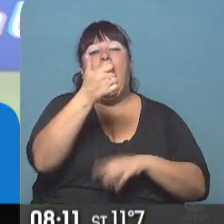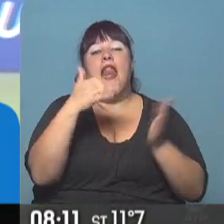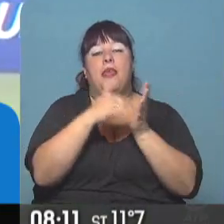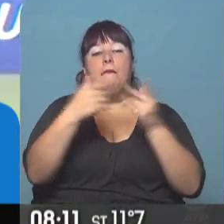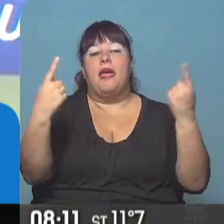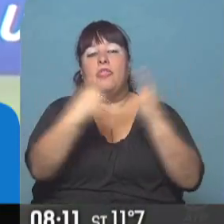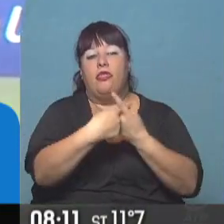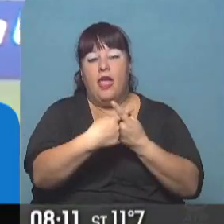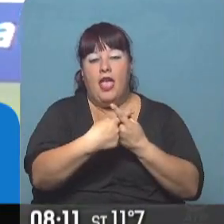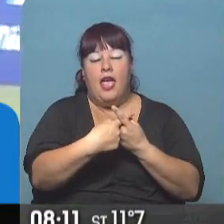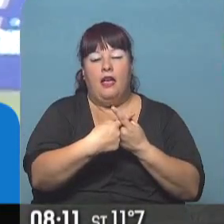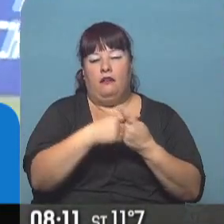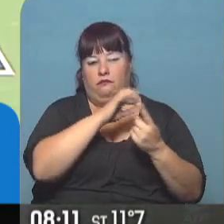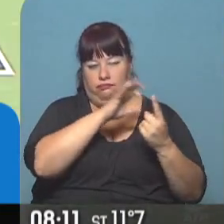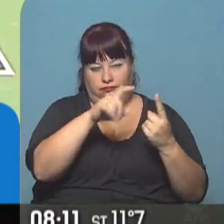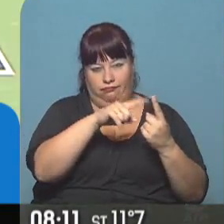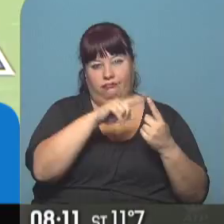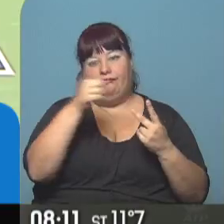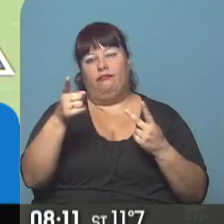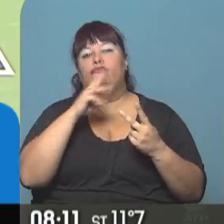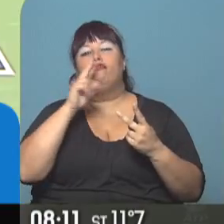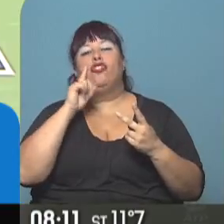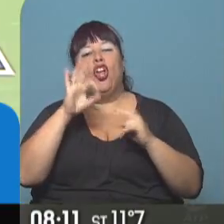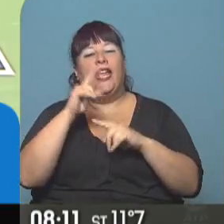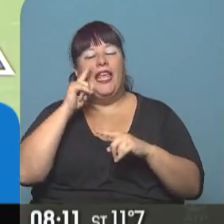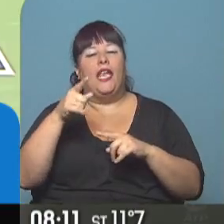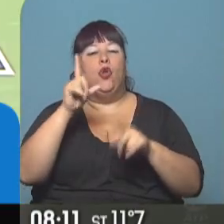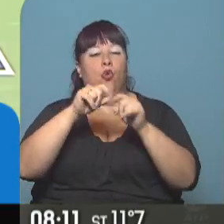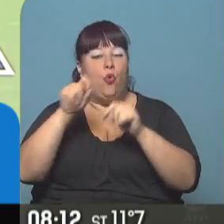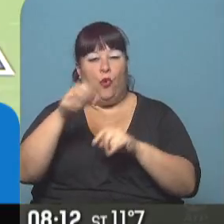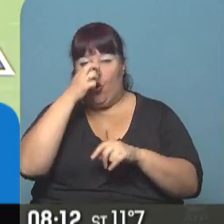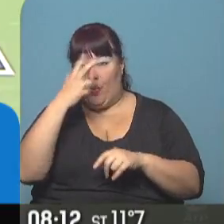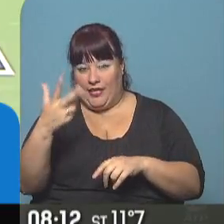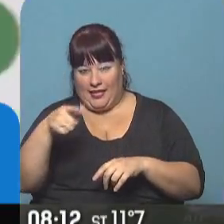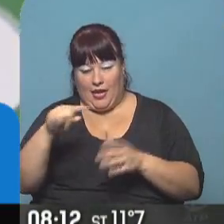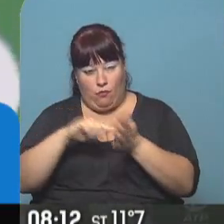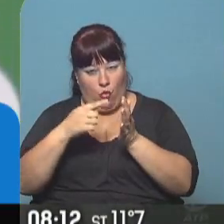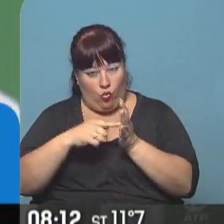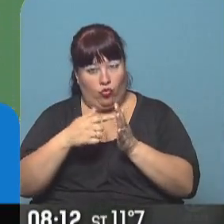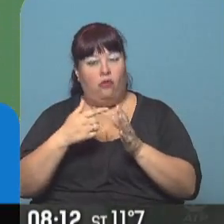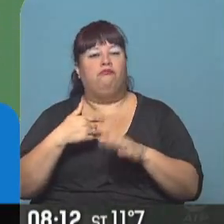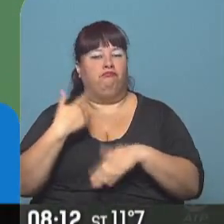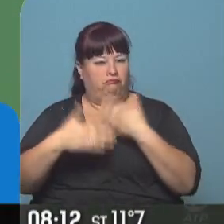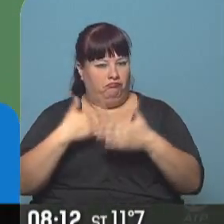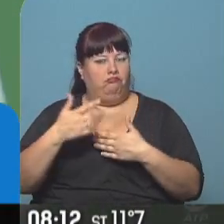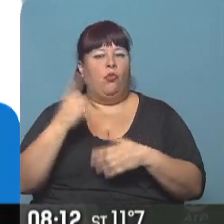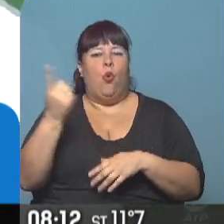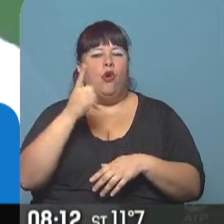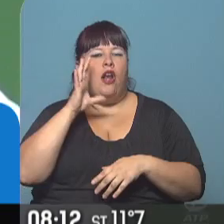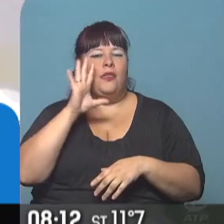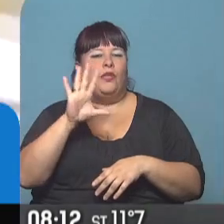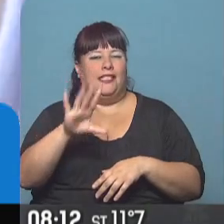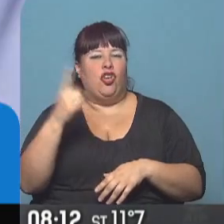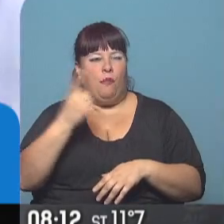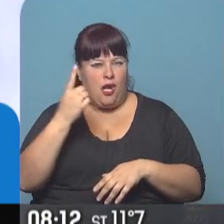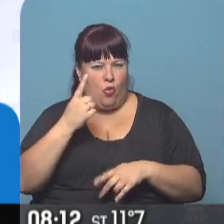entre John Isner y Víctor Troicki, ubicado en el puesto 23 del ranking. Empleó 1 hora